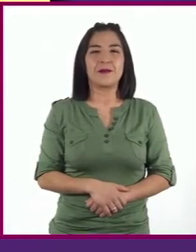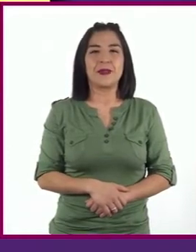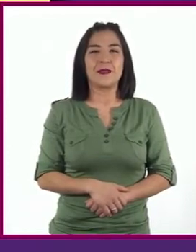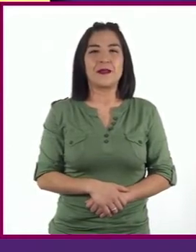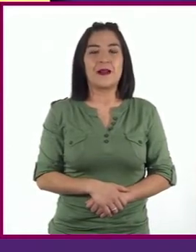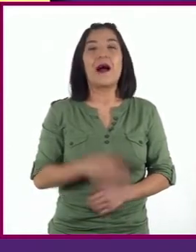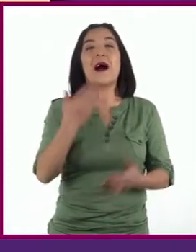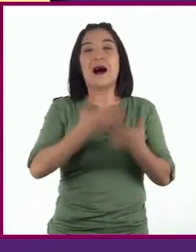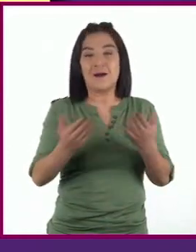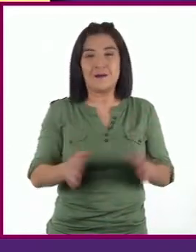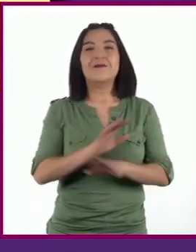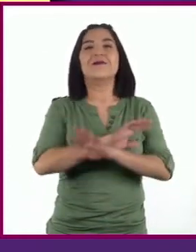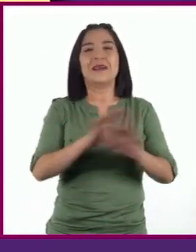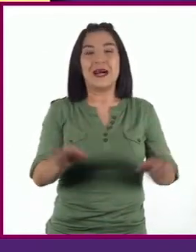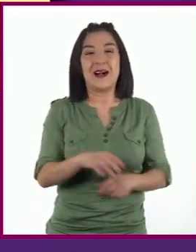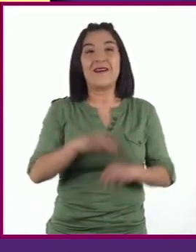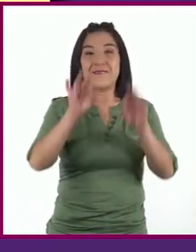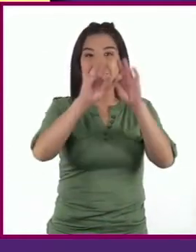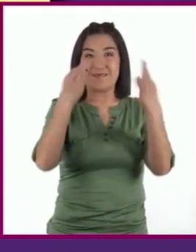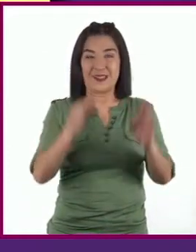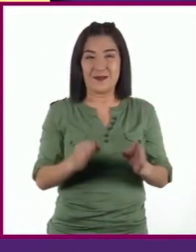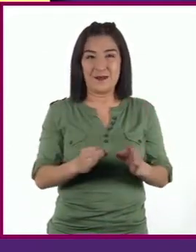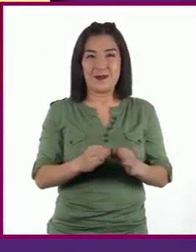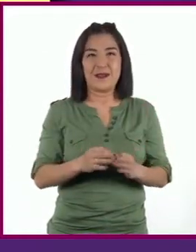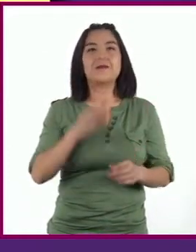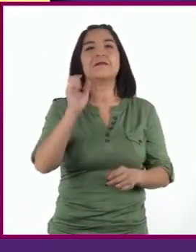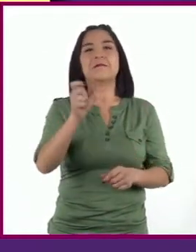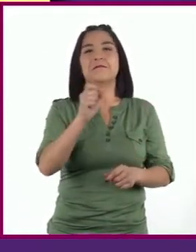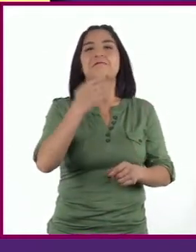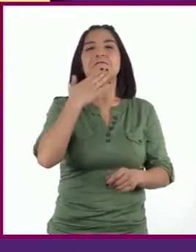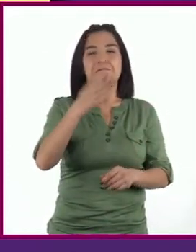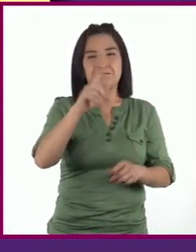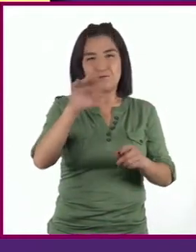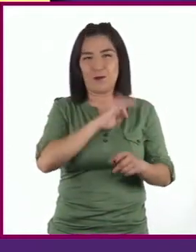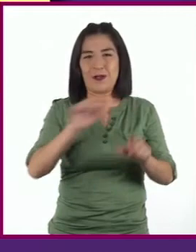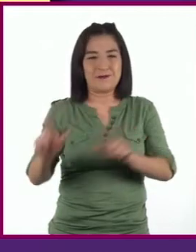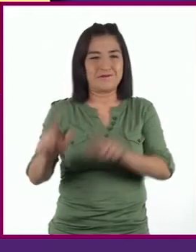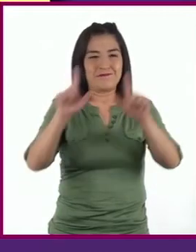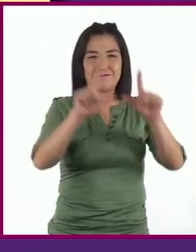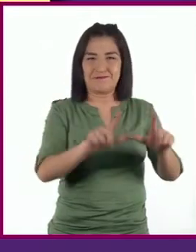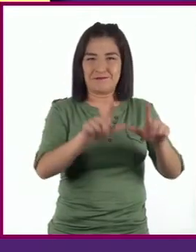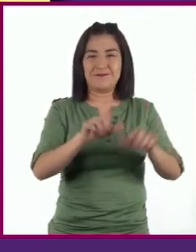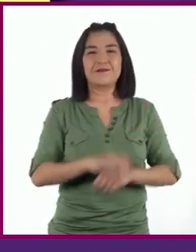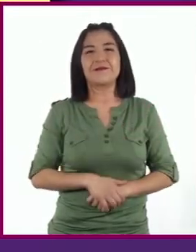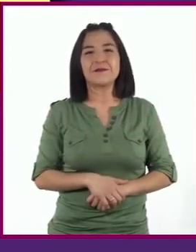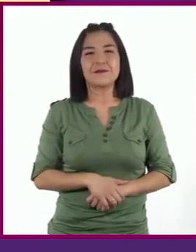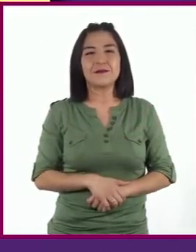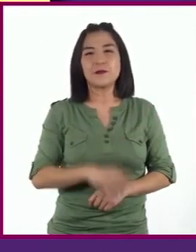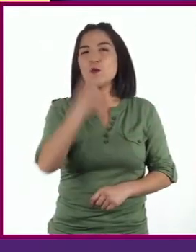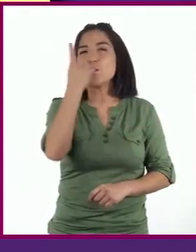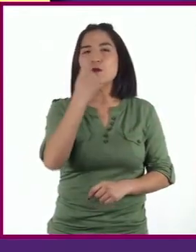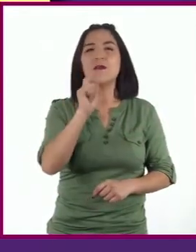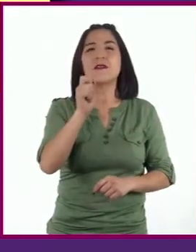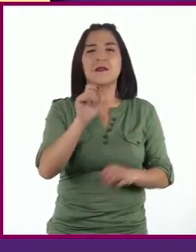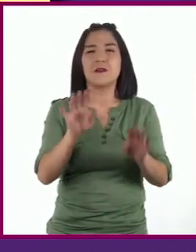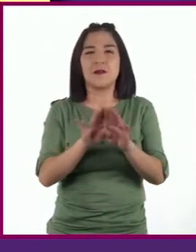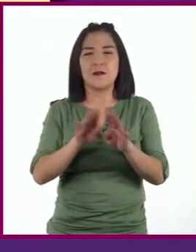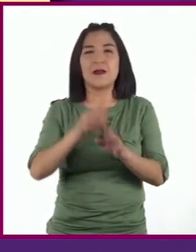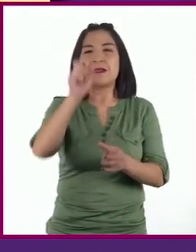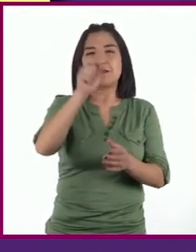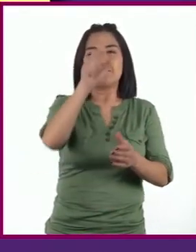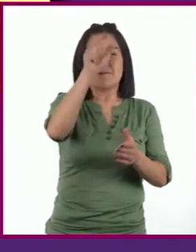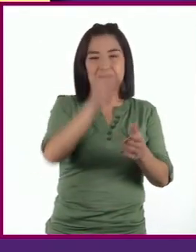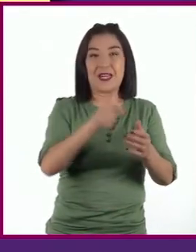Y ahora sí, la figura está lista para ser colocada. Solo la trasladaremos